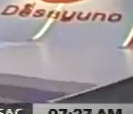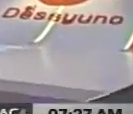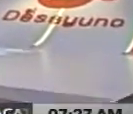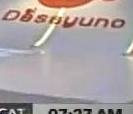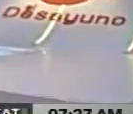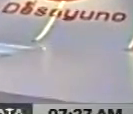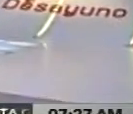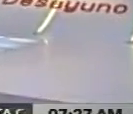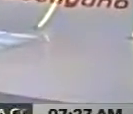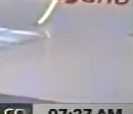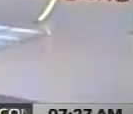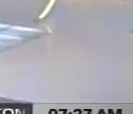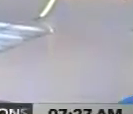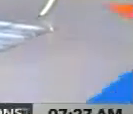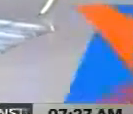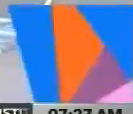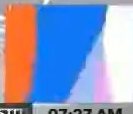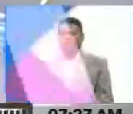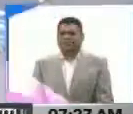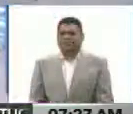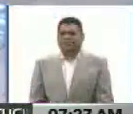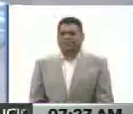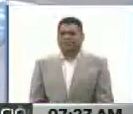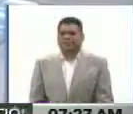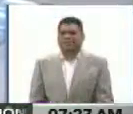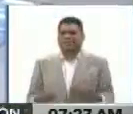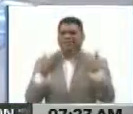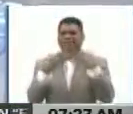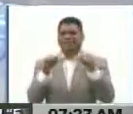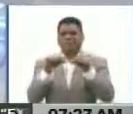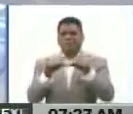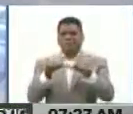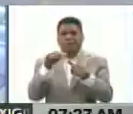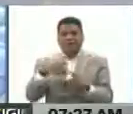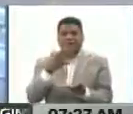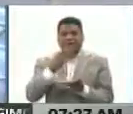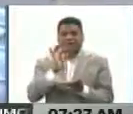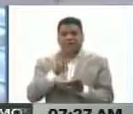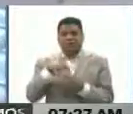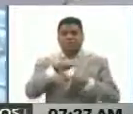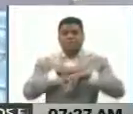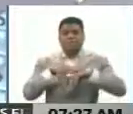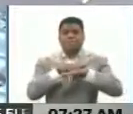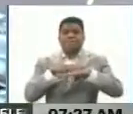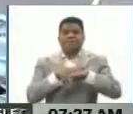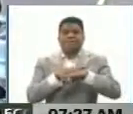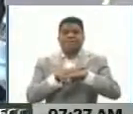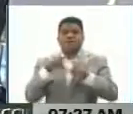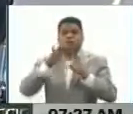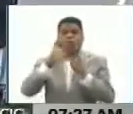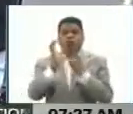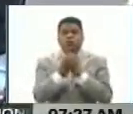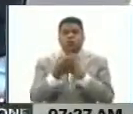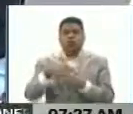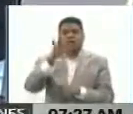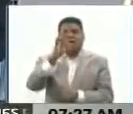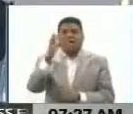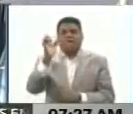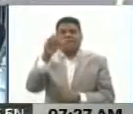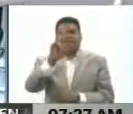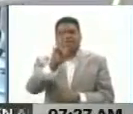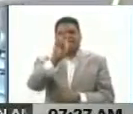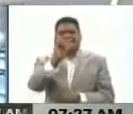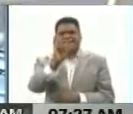Gracias por continuar con nosotros en este desayuno. Lo presentamos en la primera parte. El ministro de la Cultura, Freddy Ñáñez, está con nosotros para conversar. ¿Cómo estás,